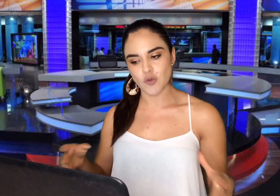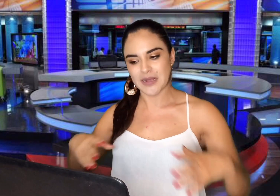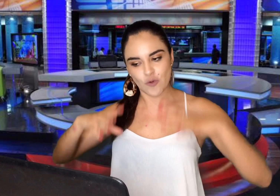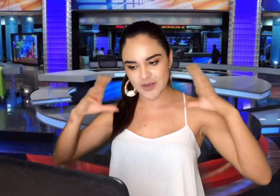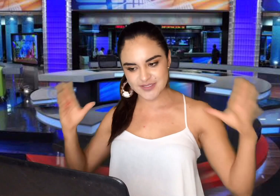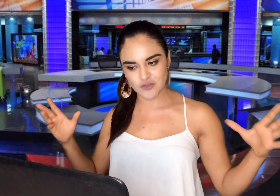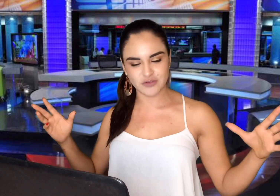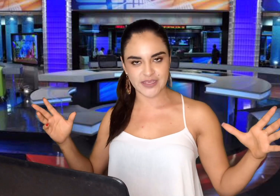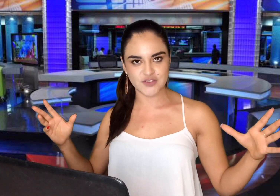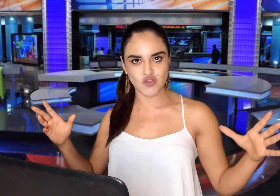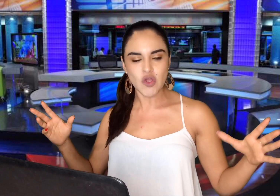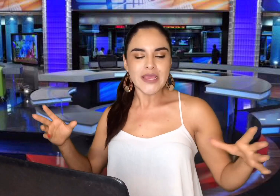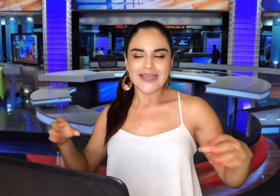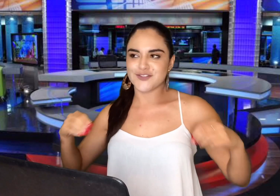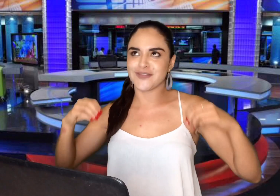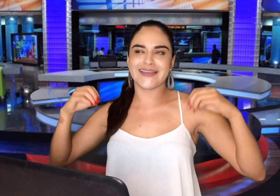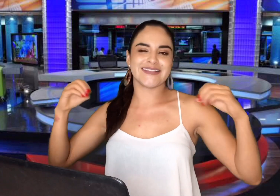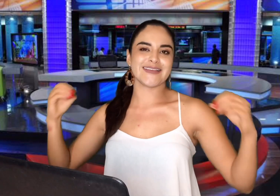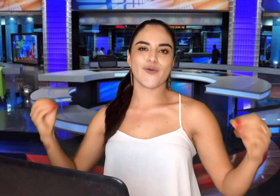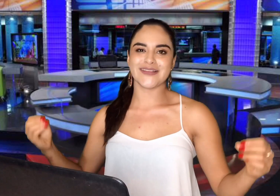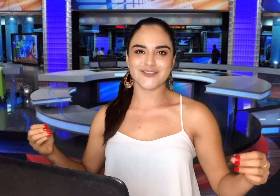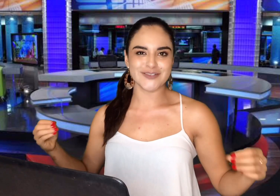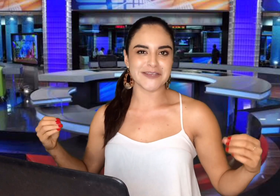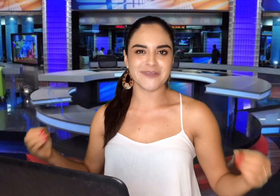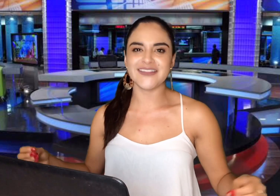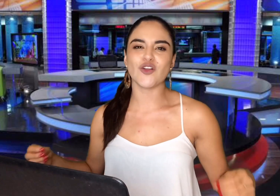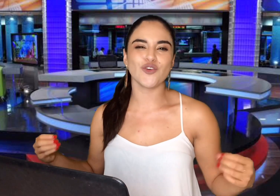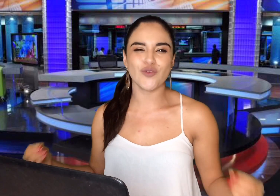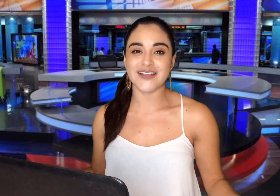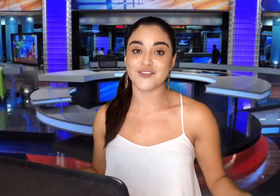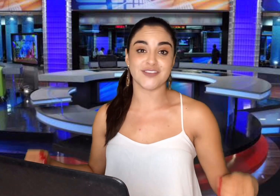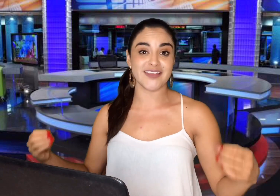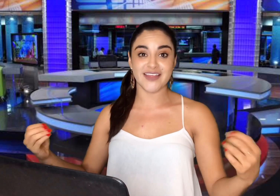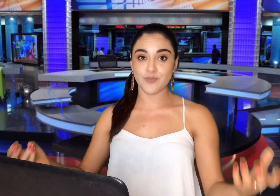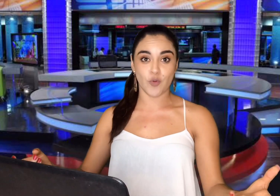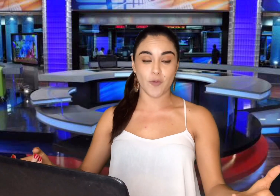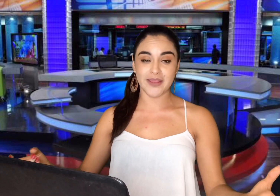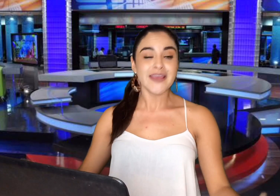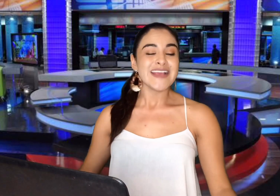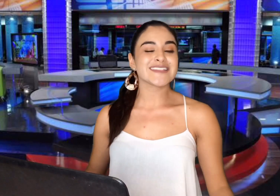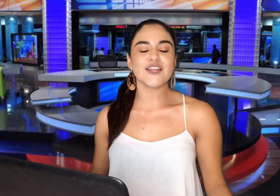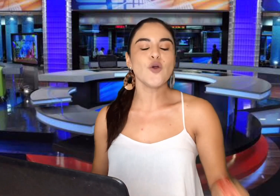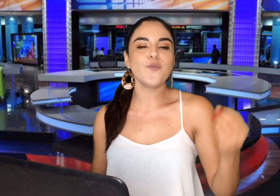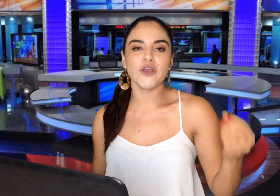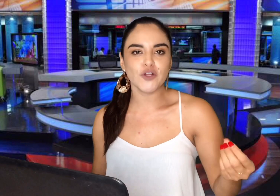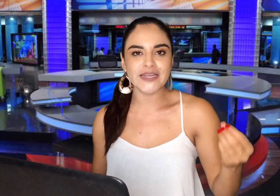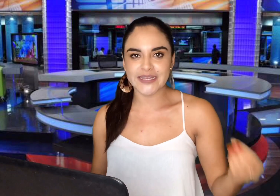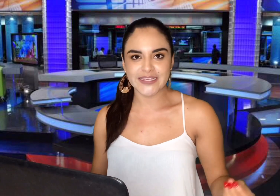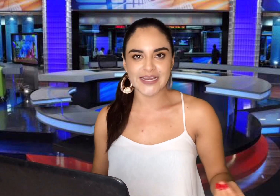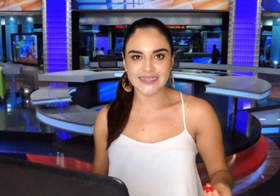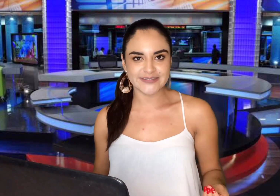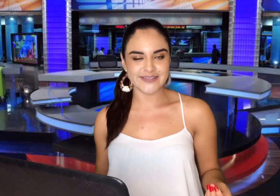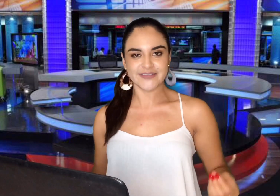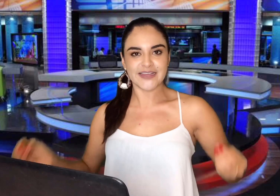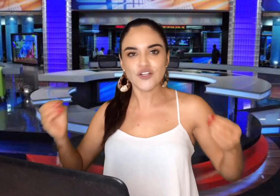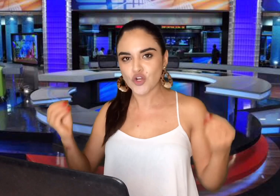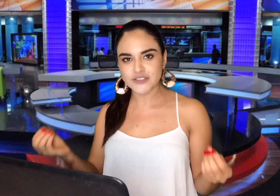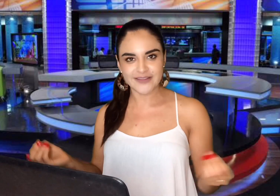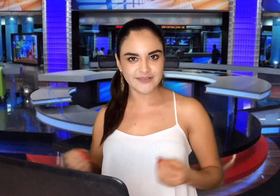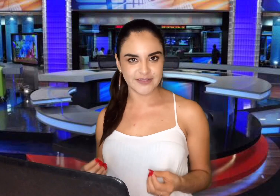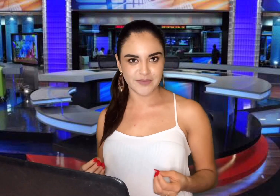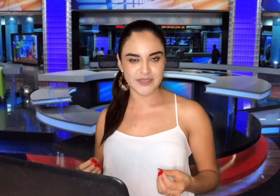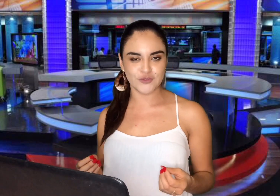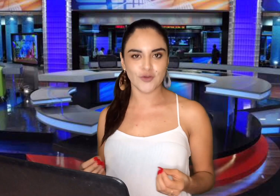eso bajo ese contexto eso de que el secuestro se evita con una sociedá pobre es que no puedo creer que la gente esté tan